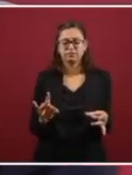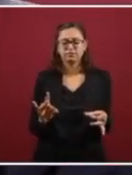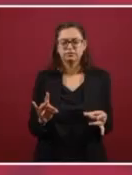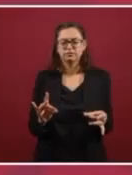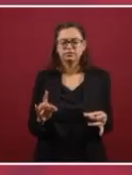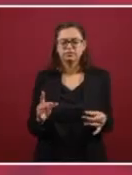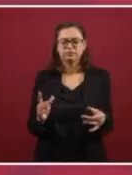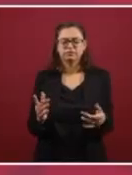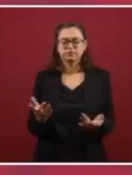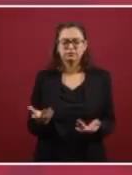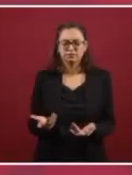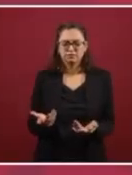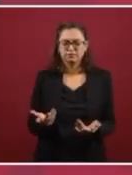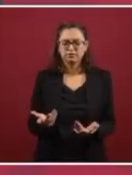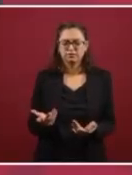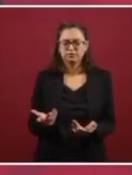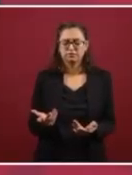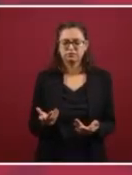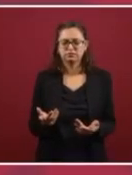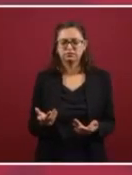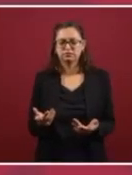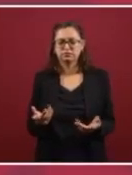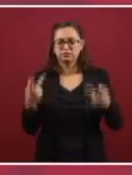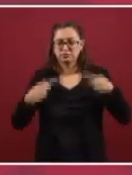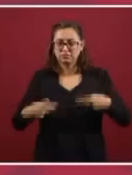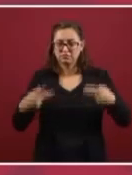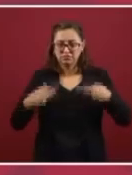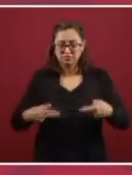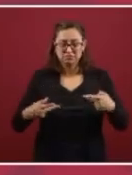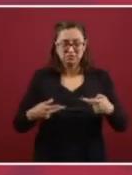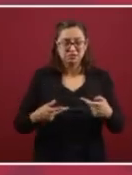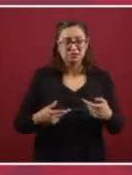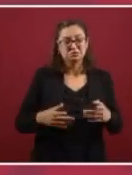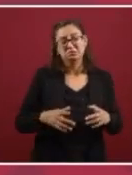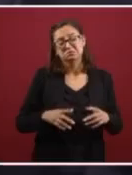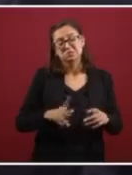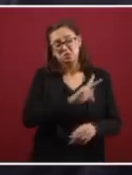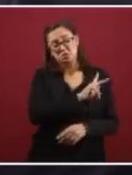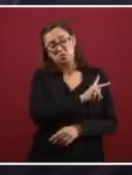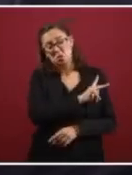Todos los que nos hicieron daño